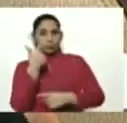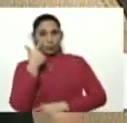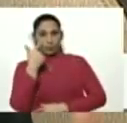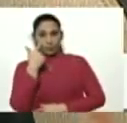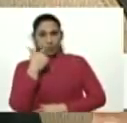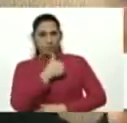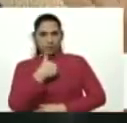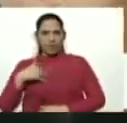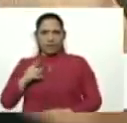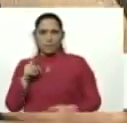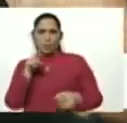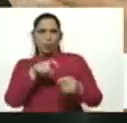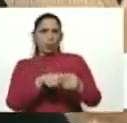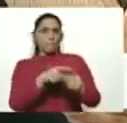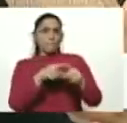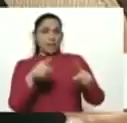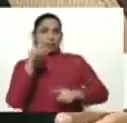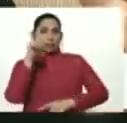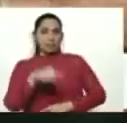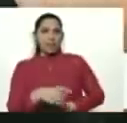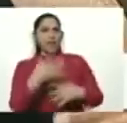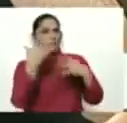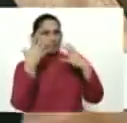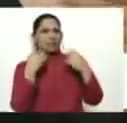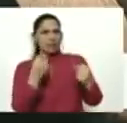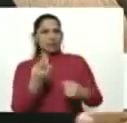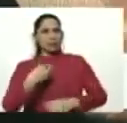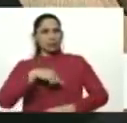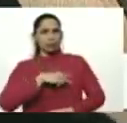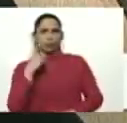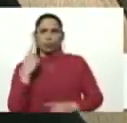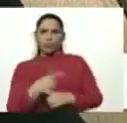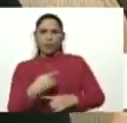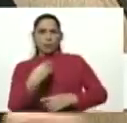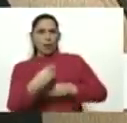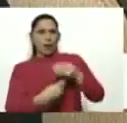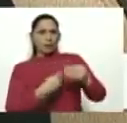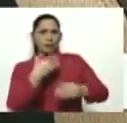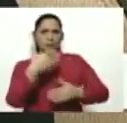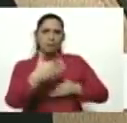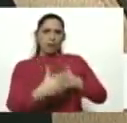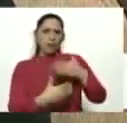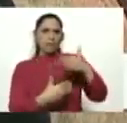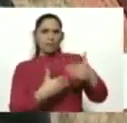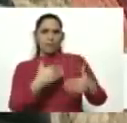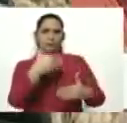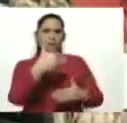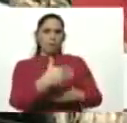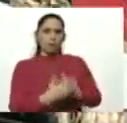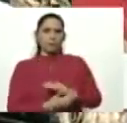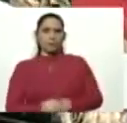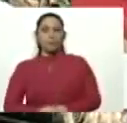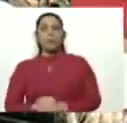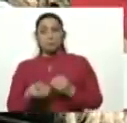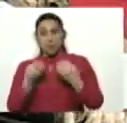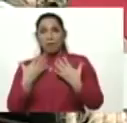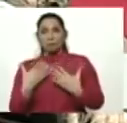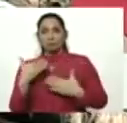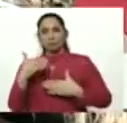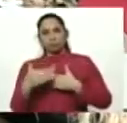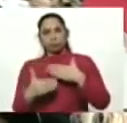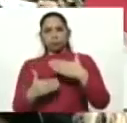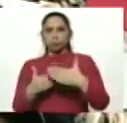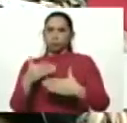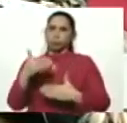quieren incorporarse, pero también entienden que tenemos que irlo haciendo por parte. Muy bien, por partes, poco a